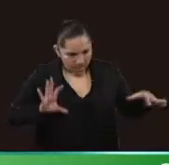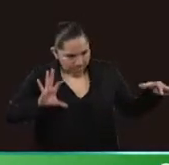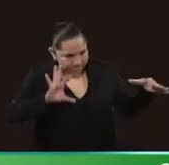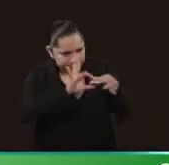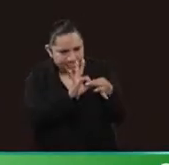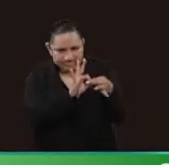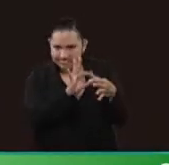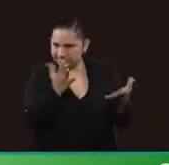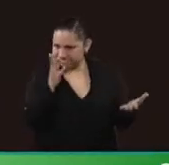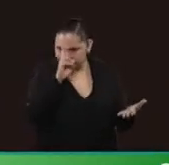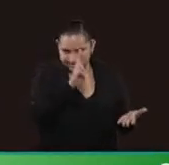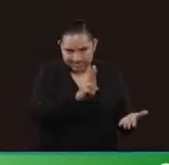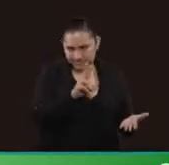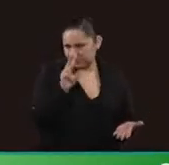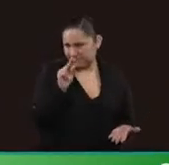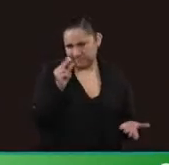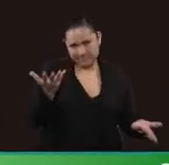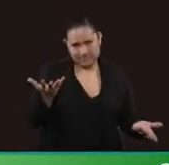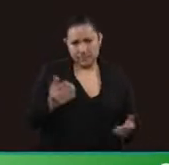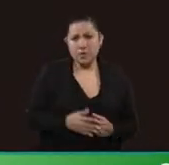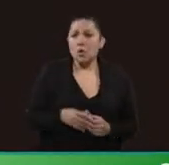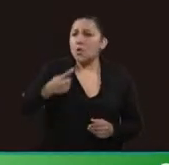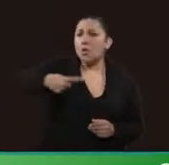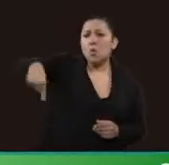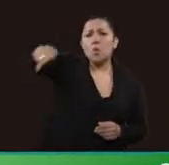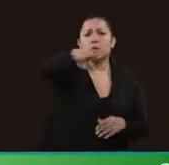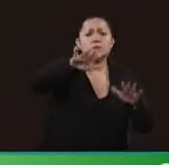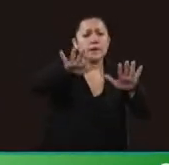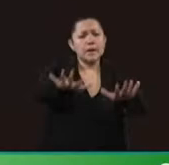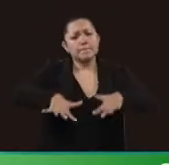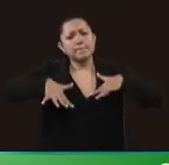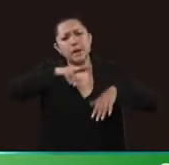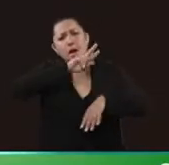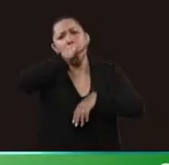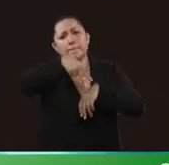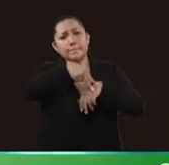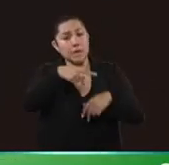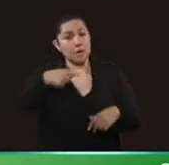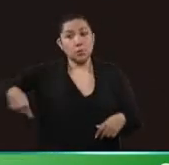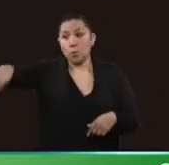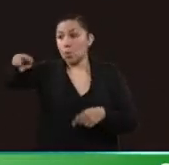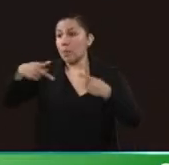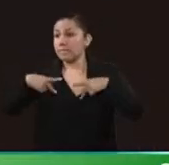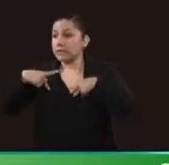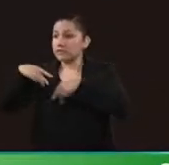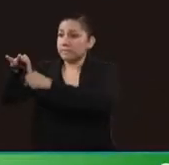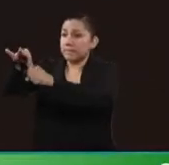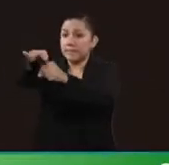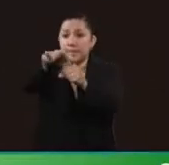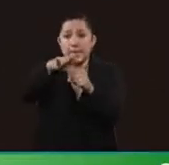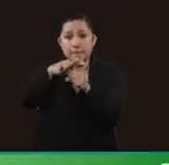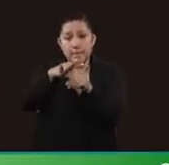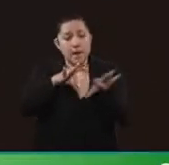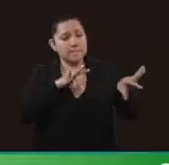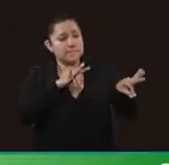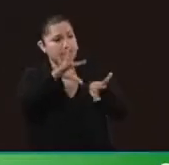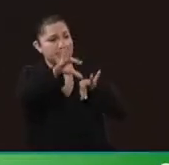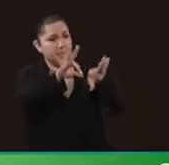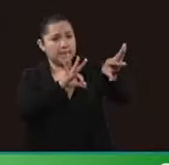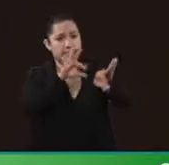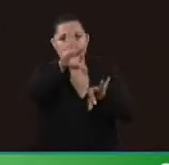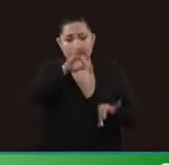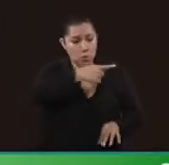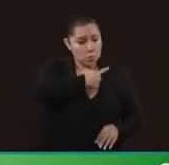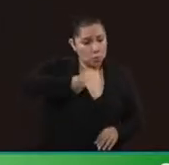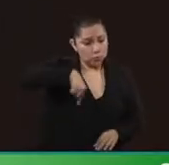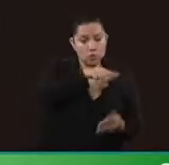decir que el pueblo les dio la mayoría calificada no el